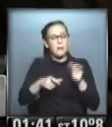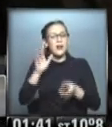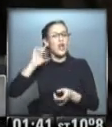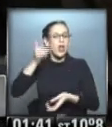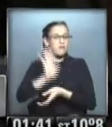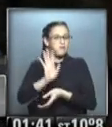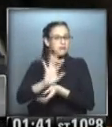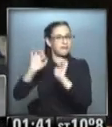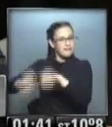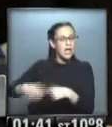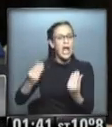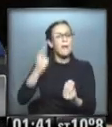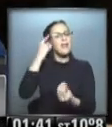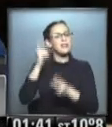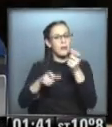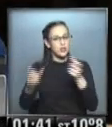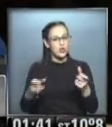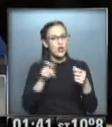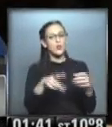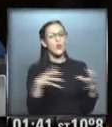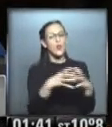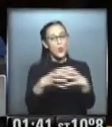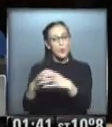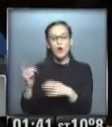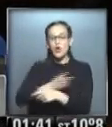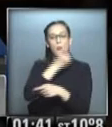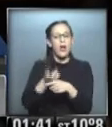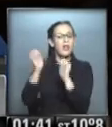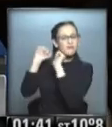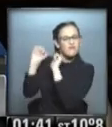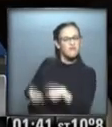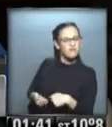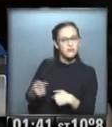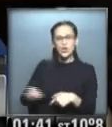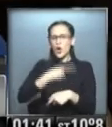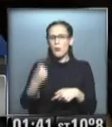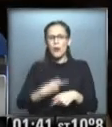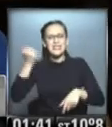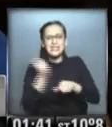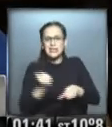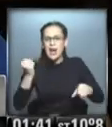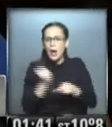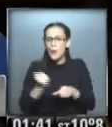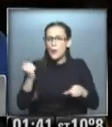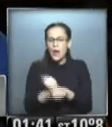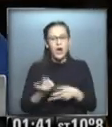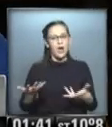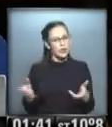a través de sus organismos. No puede ser sorda a tanto trabajo puesto